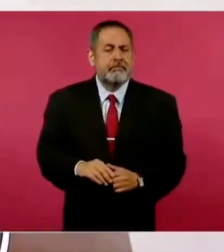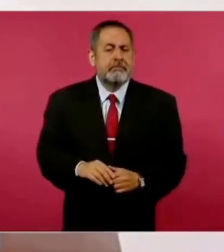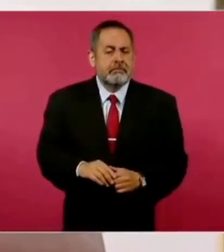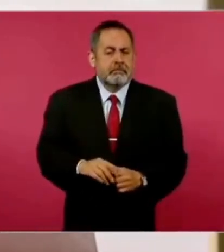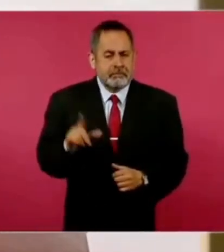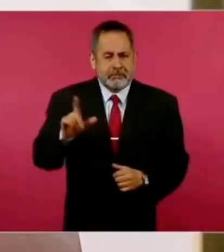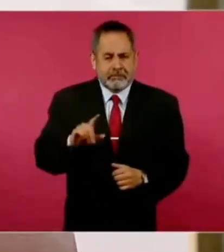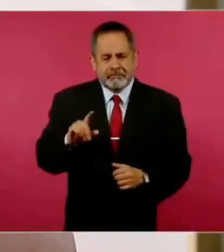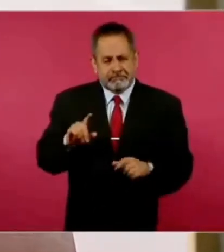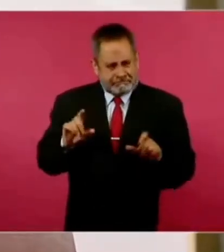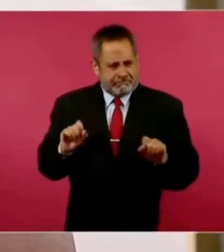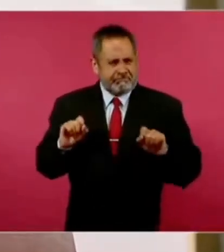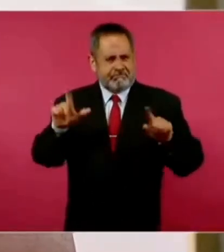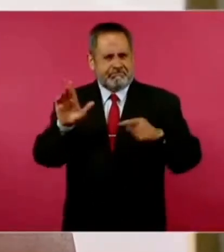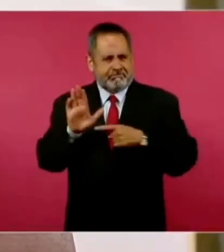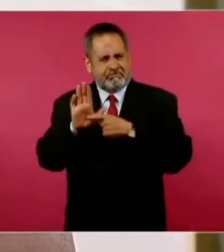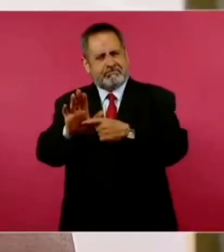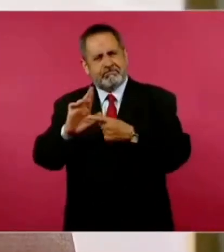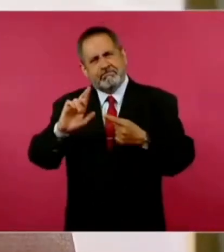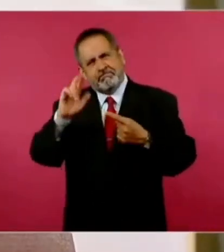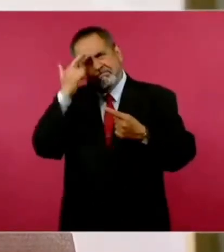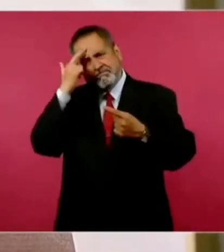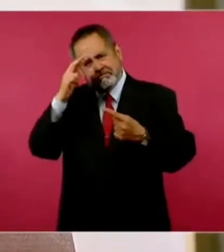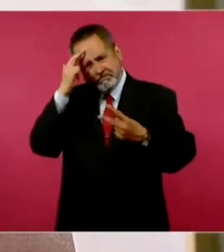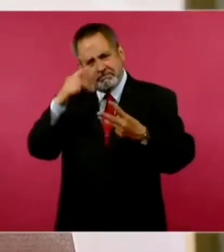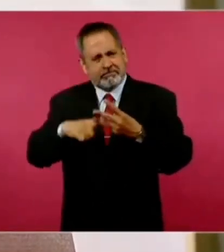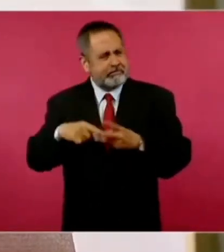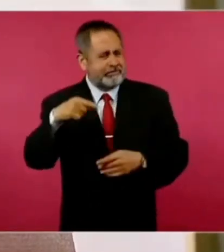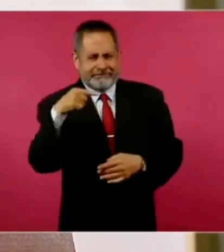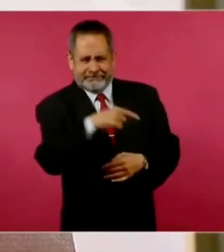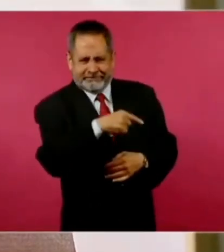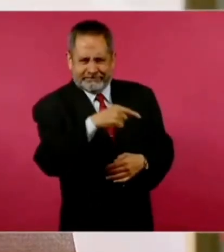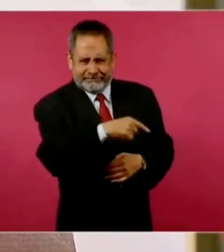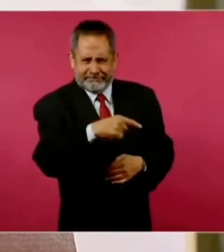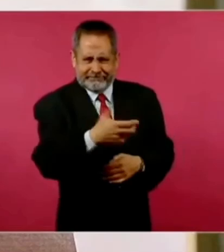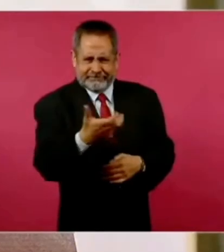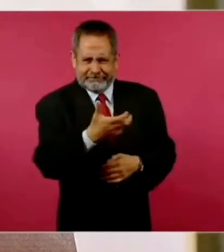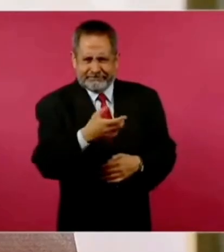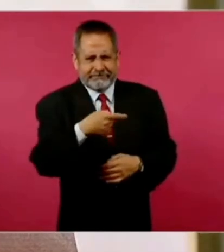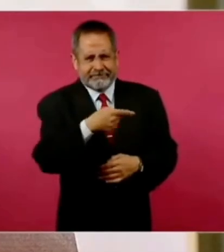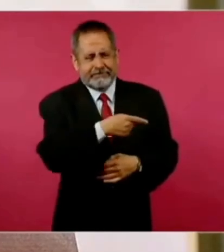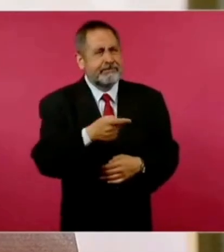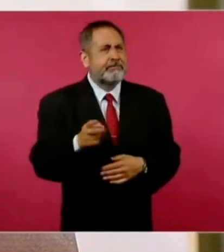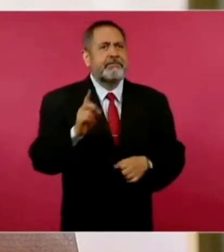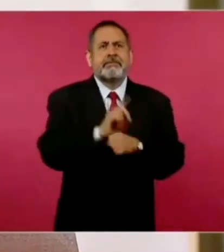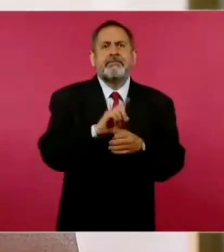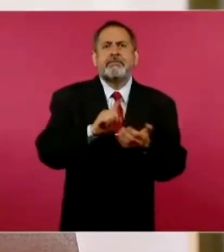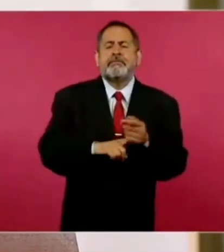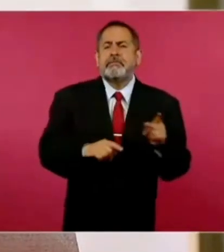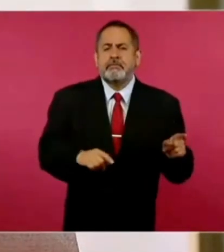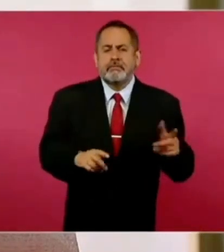vamos a recordar el discurso del 5